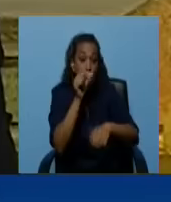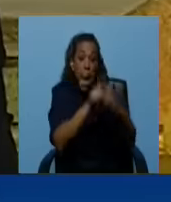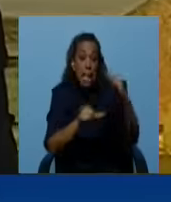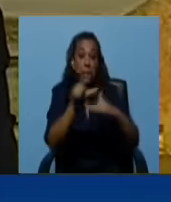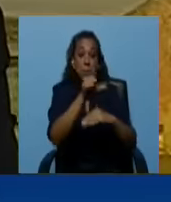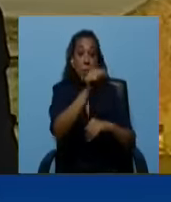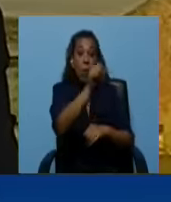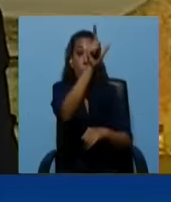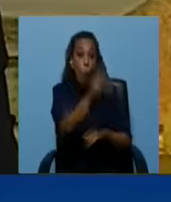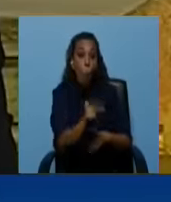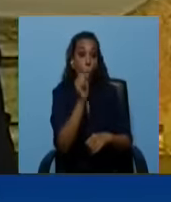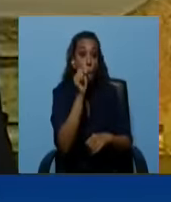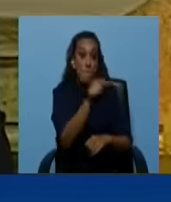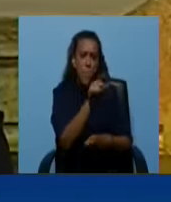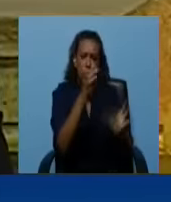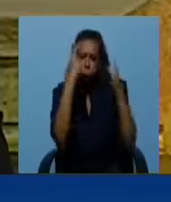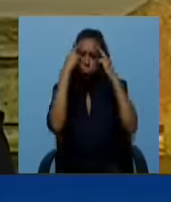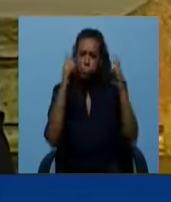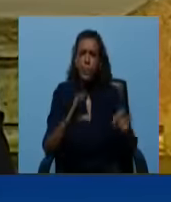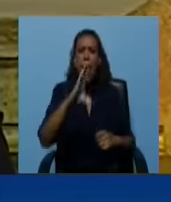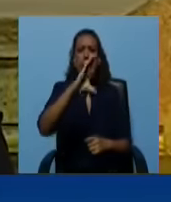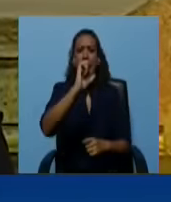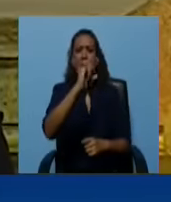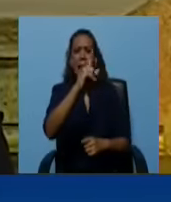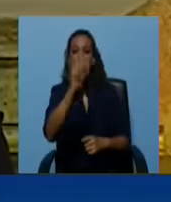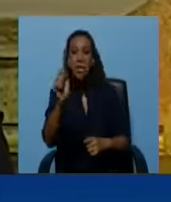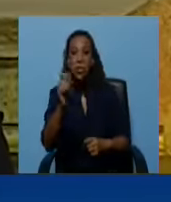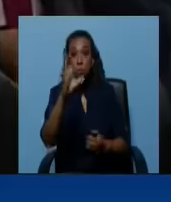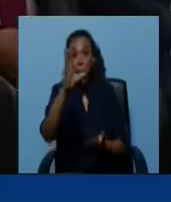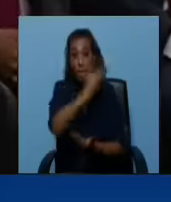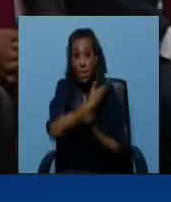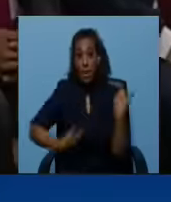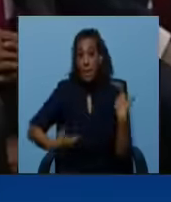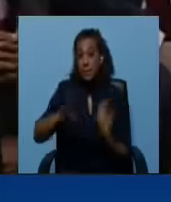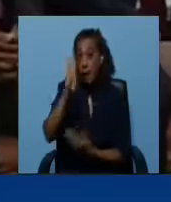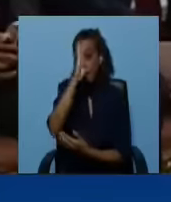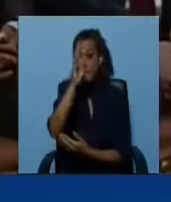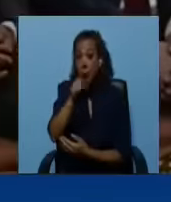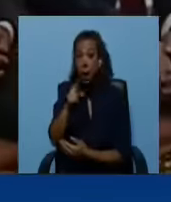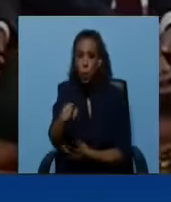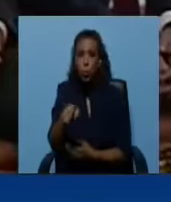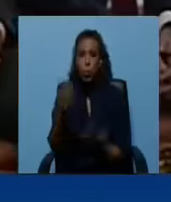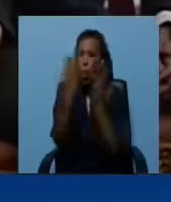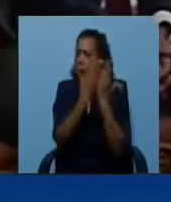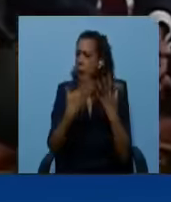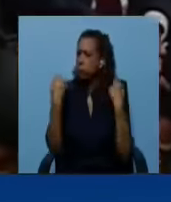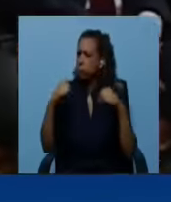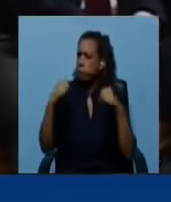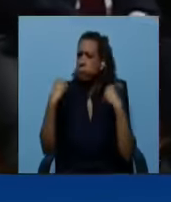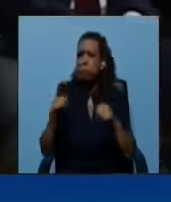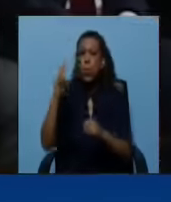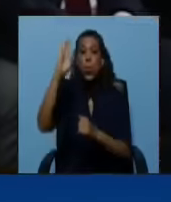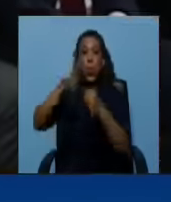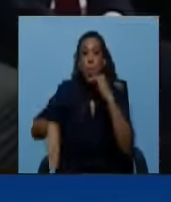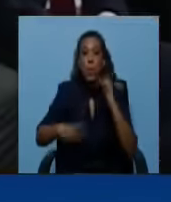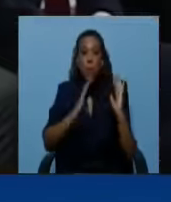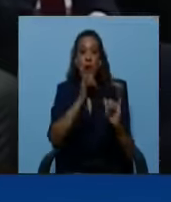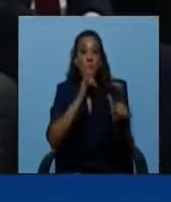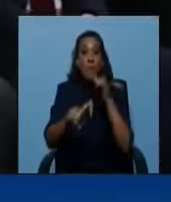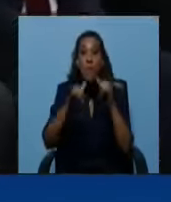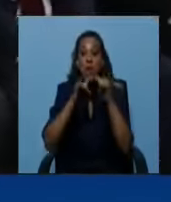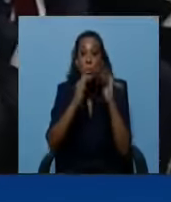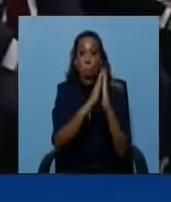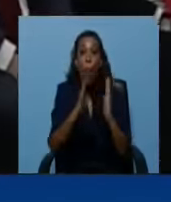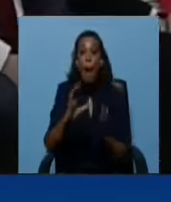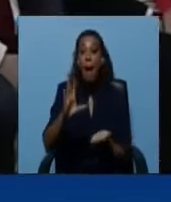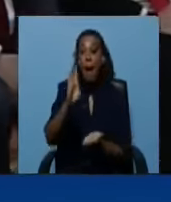licenciado Calixto Ortega, sé que ustedes han hecho un ejercicio para el último boletín del